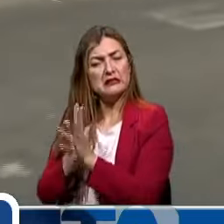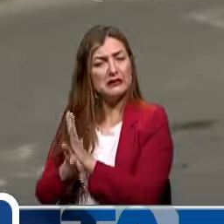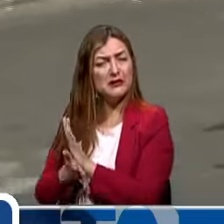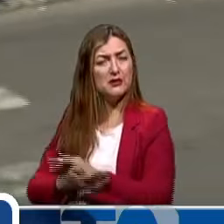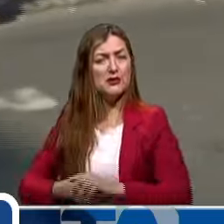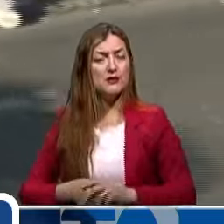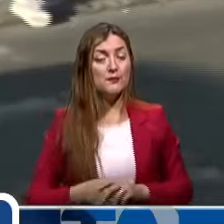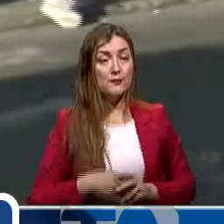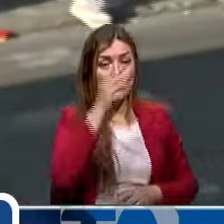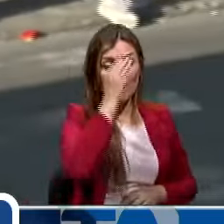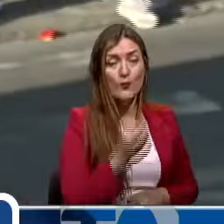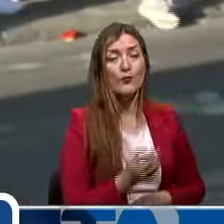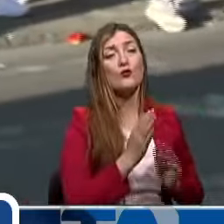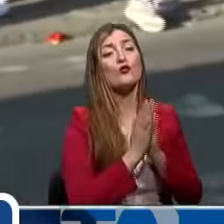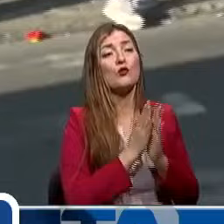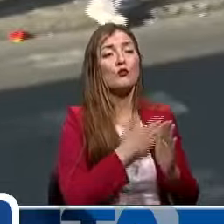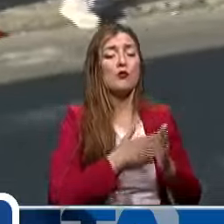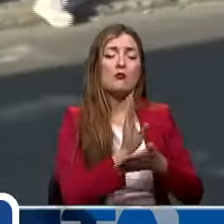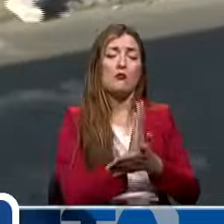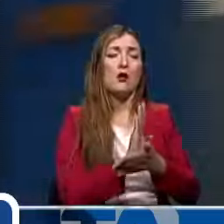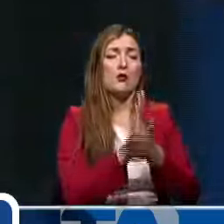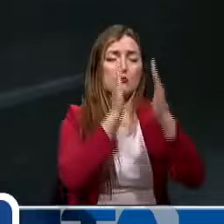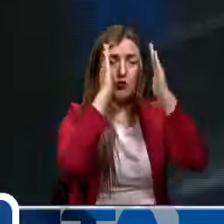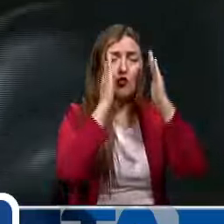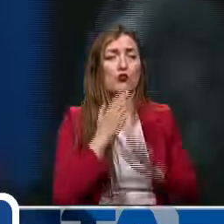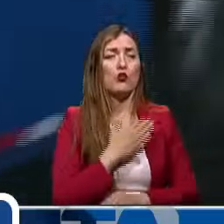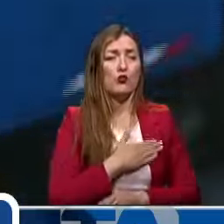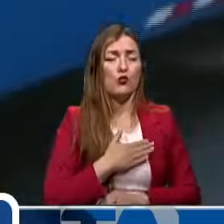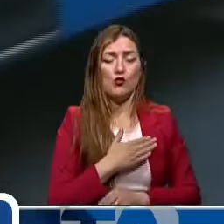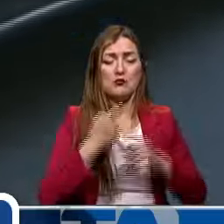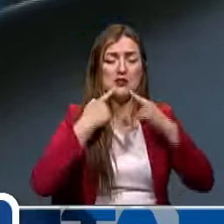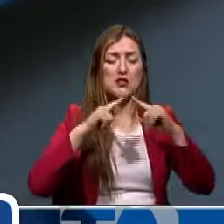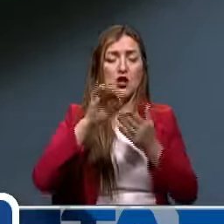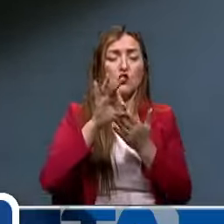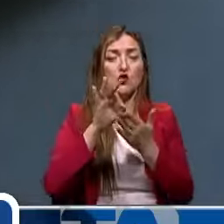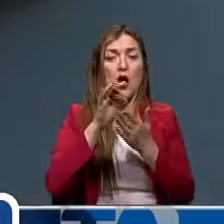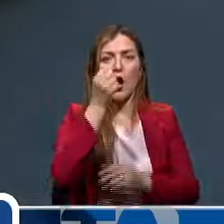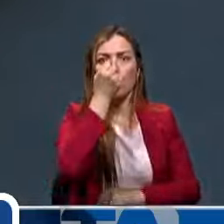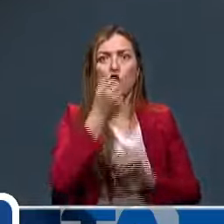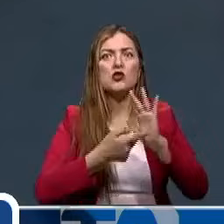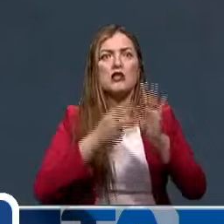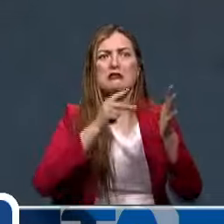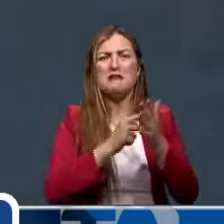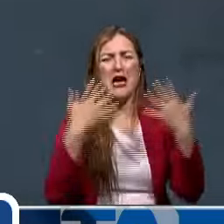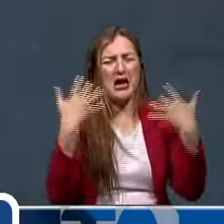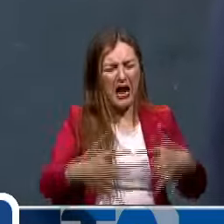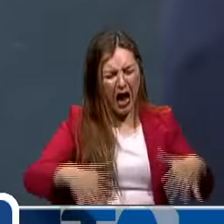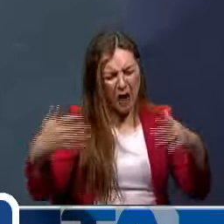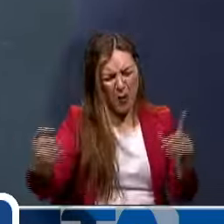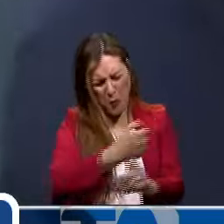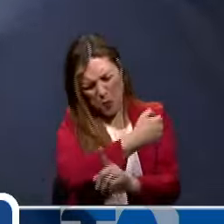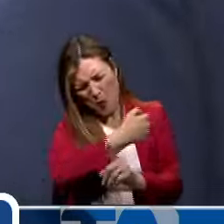que se ocupen más de este barrio, que ahorita estamos declarados zona roja. Imagínense, es